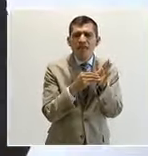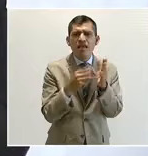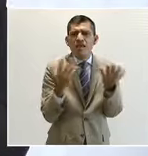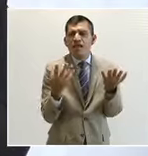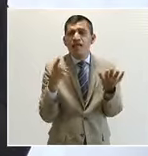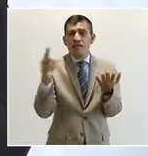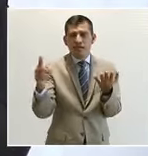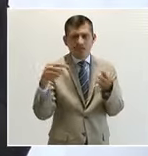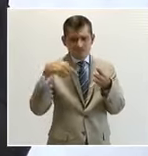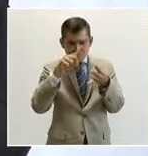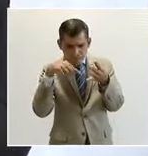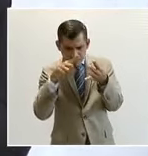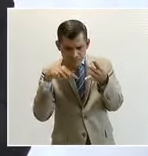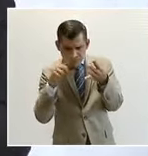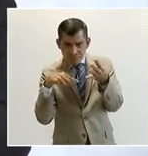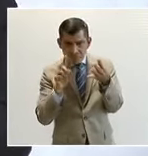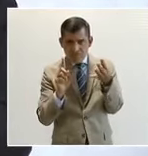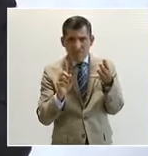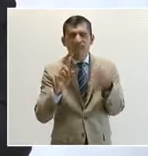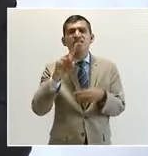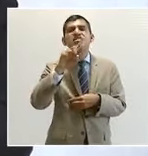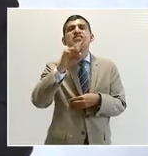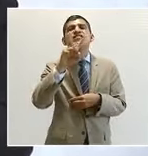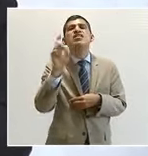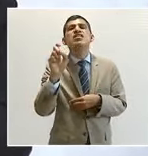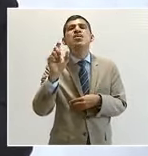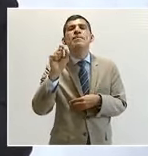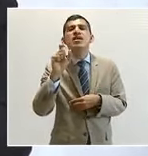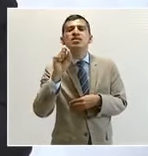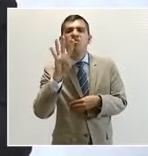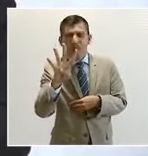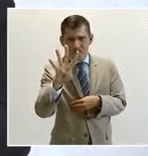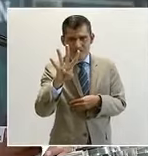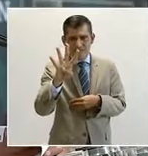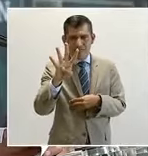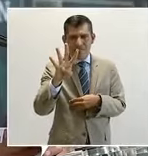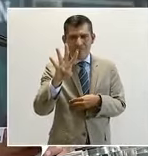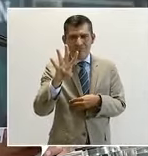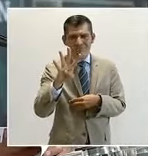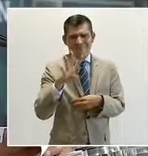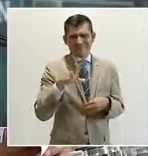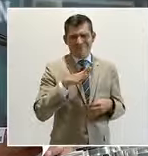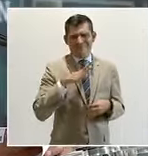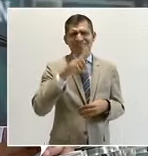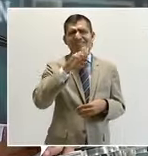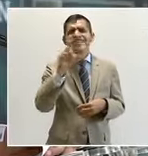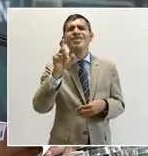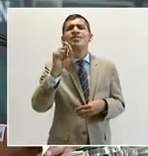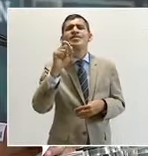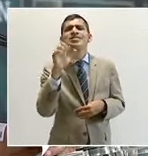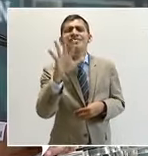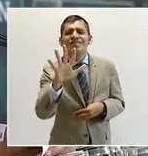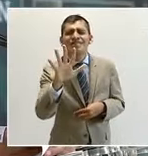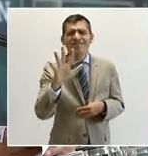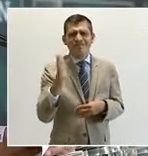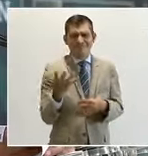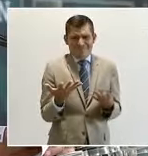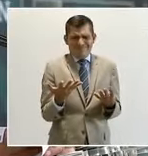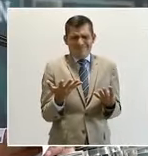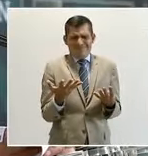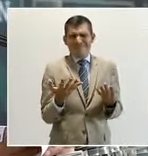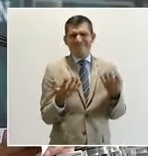contesten bien 124 de la 125 o sea 124